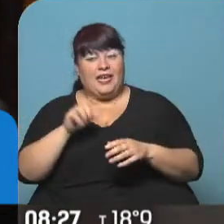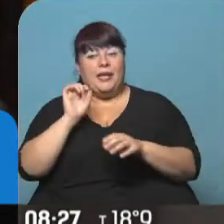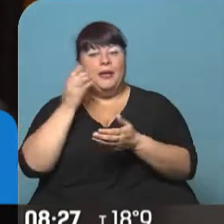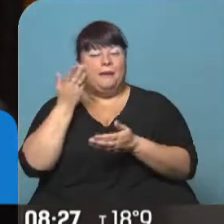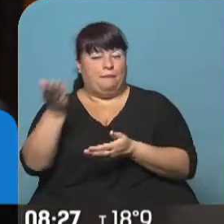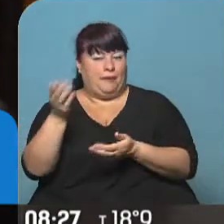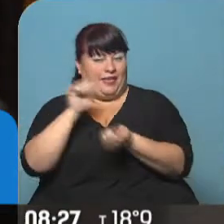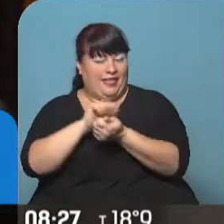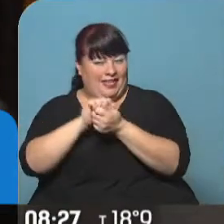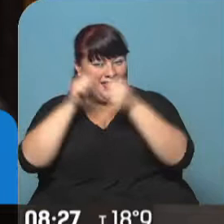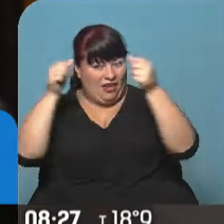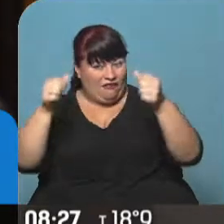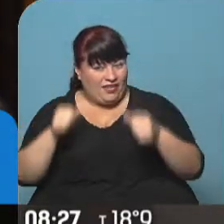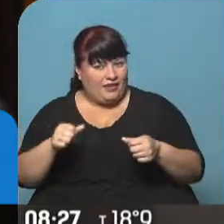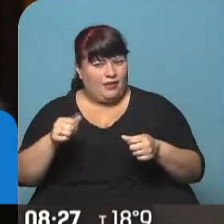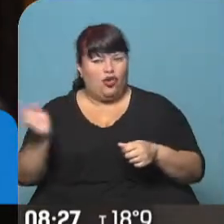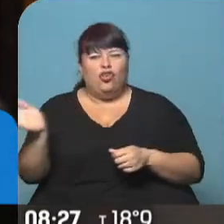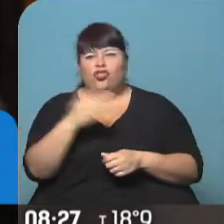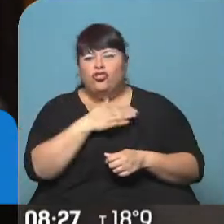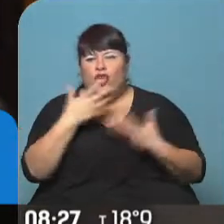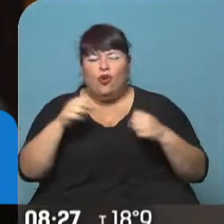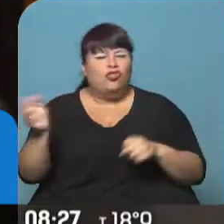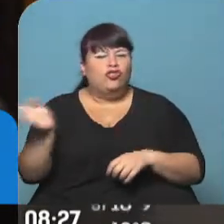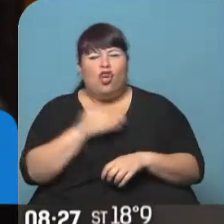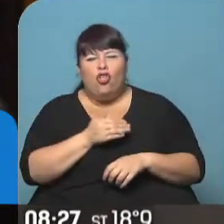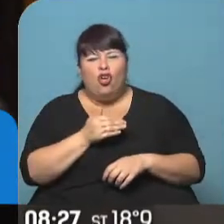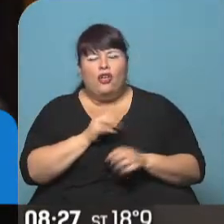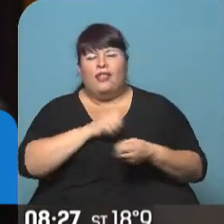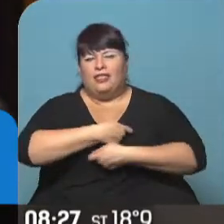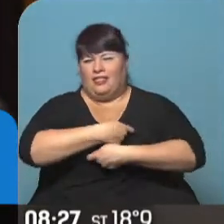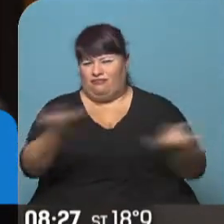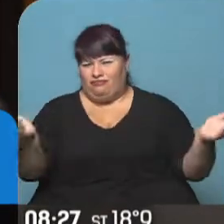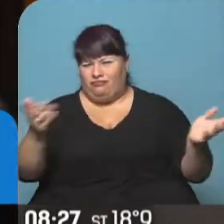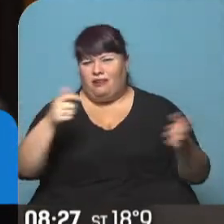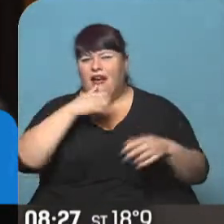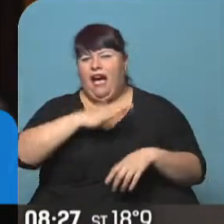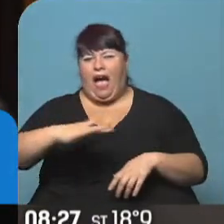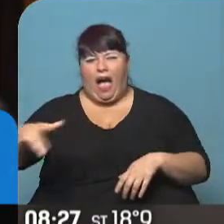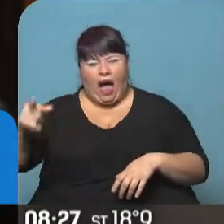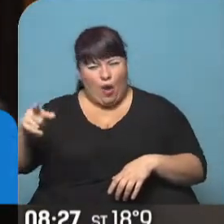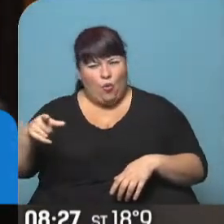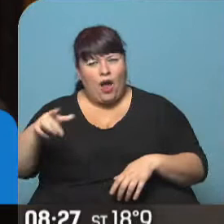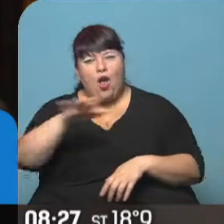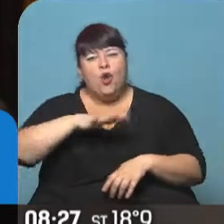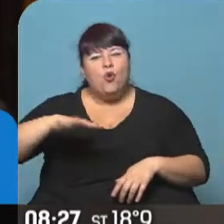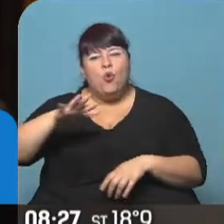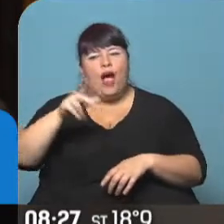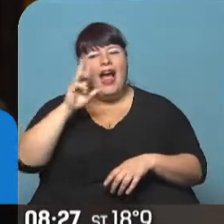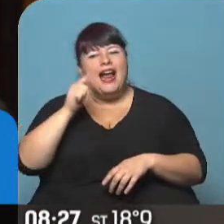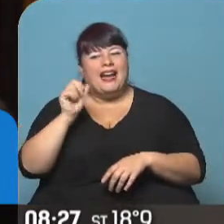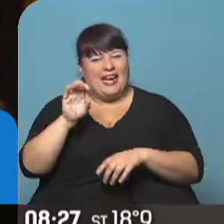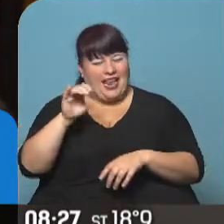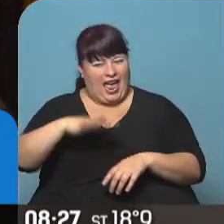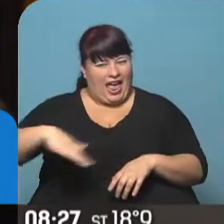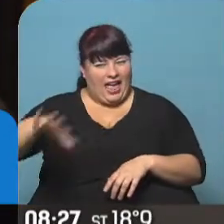mandado a imprimir aparecieron todos, absolutamente todos, tirados en el agua, en la zona de la ría, que le dicen,